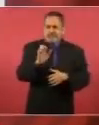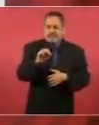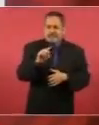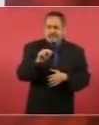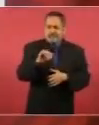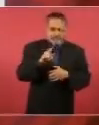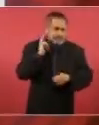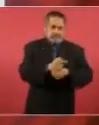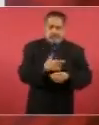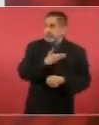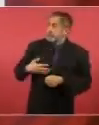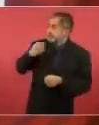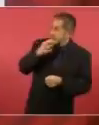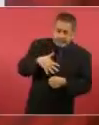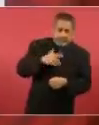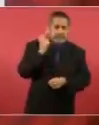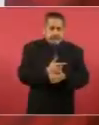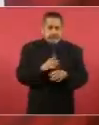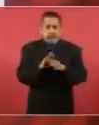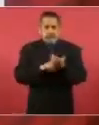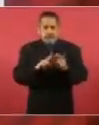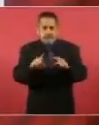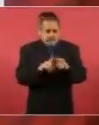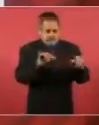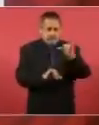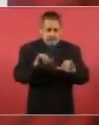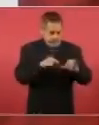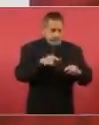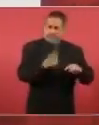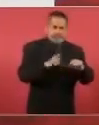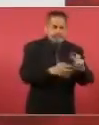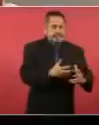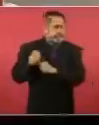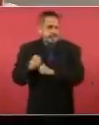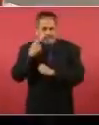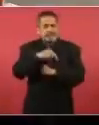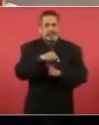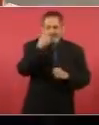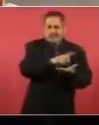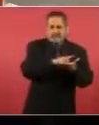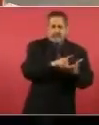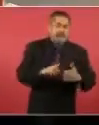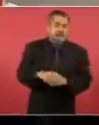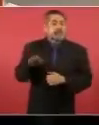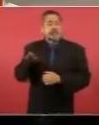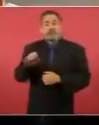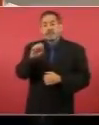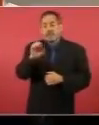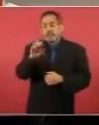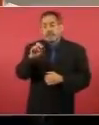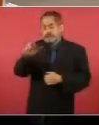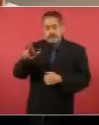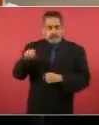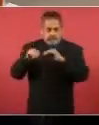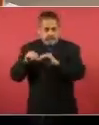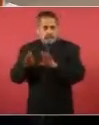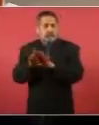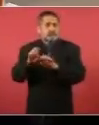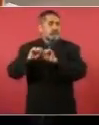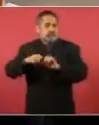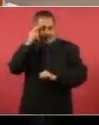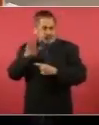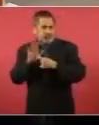prioridad nos ha marcado incluyendo la inclusión de diversos precursores químicos se presentó por parte de la secretaría Marina el sistema que estamos implementando en